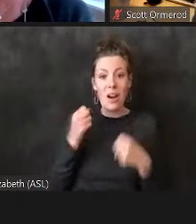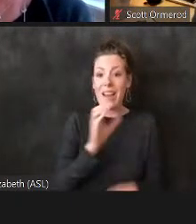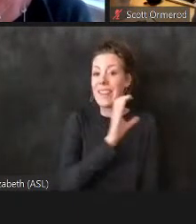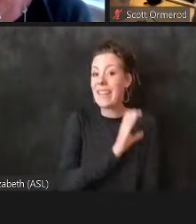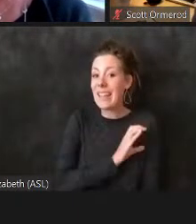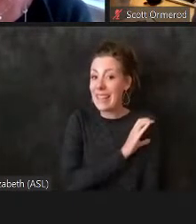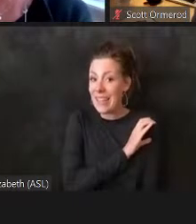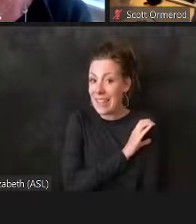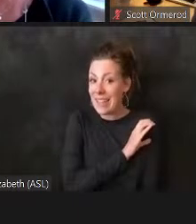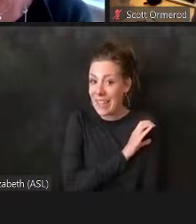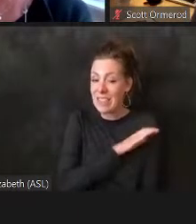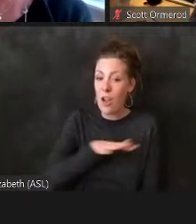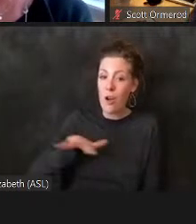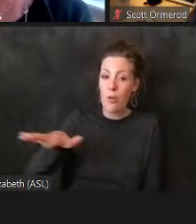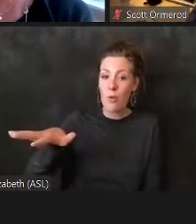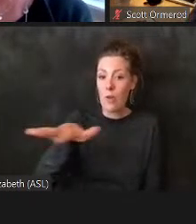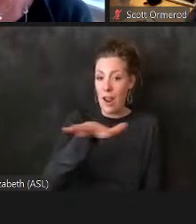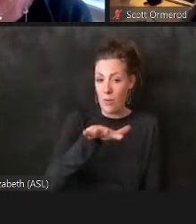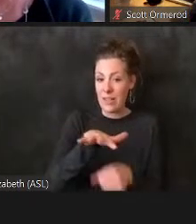nuestros pacientes,